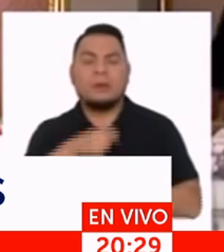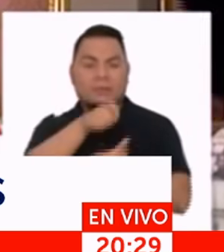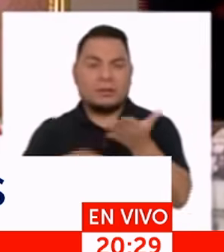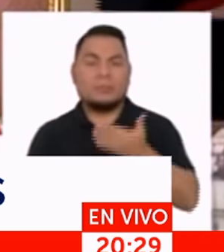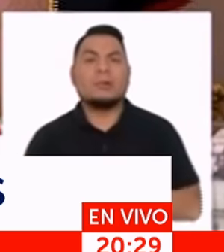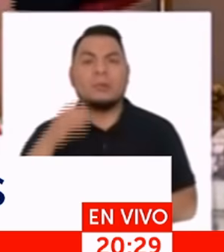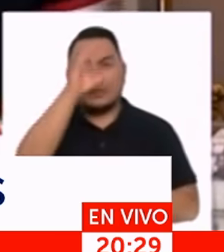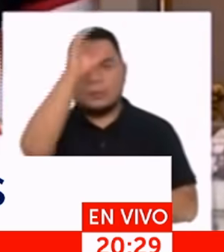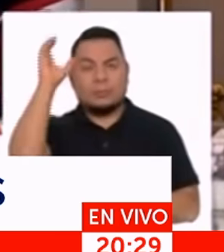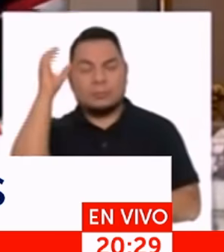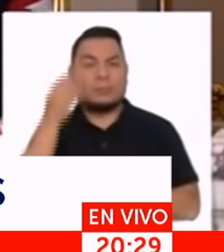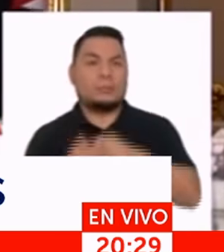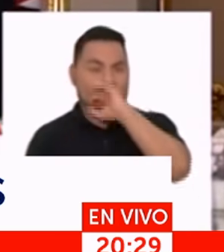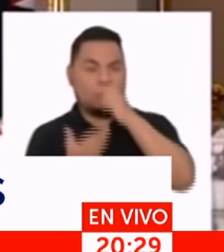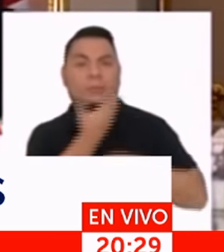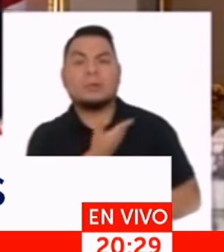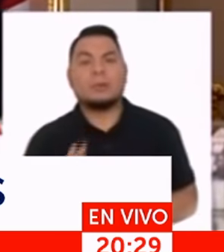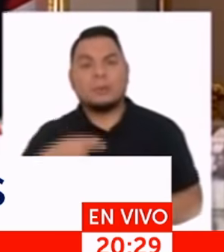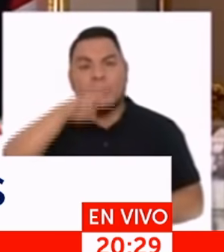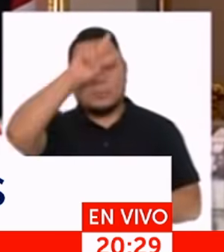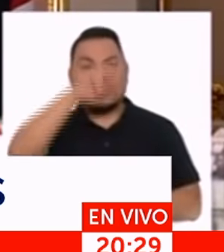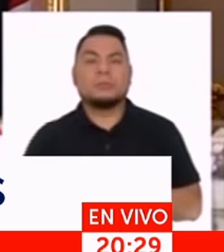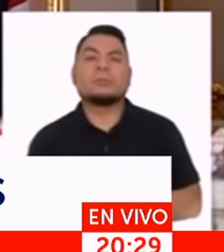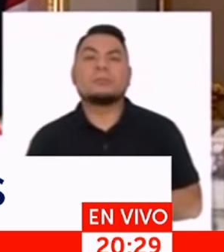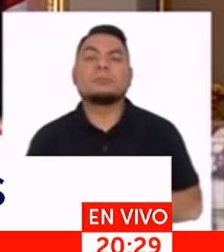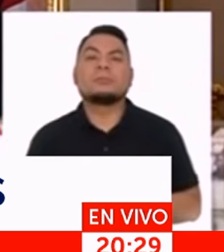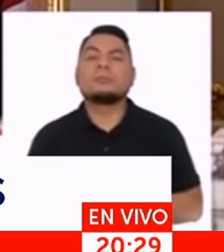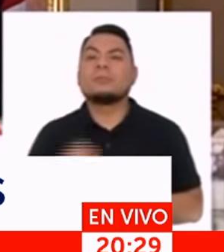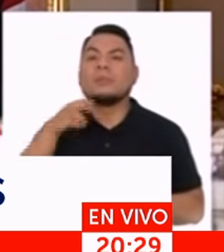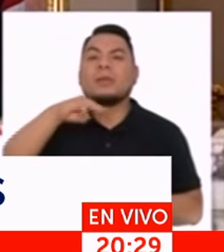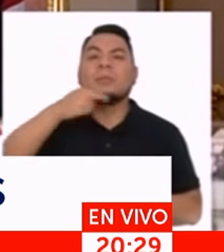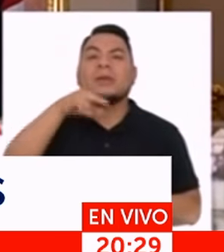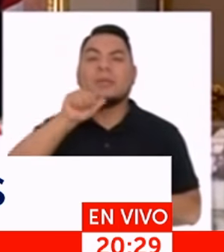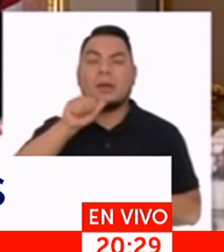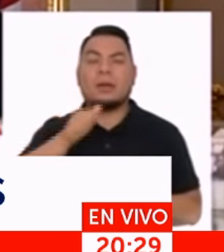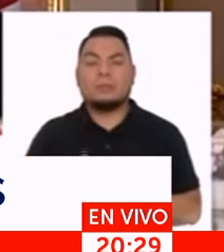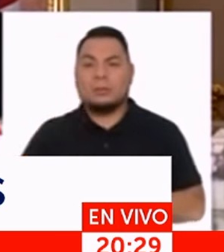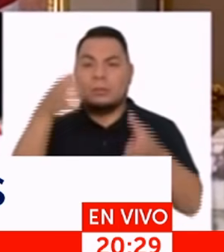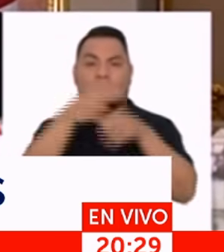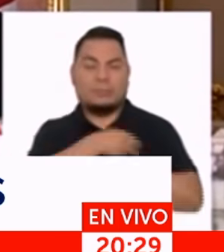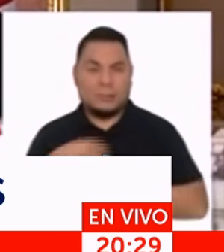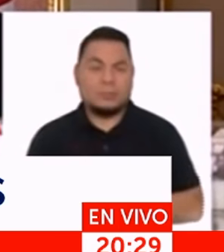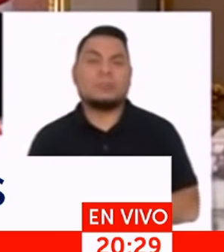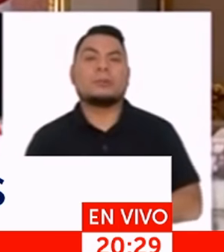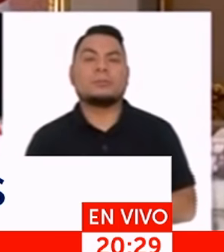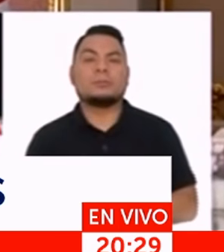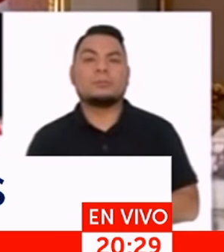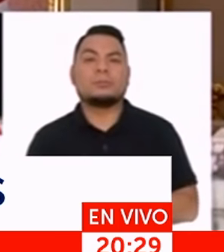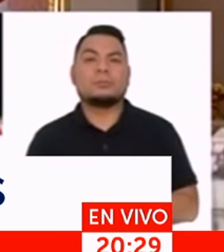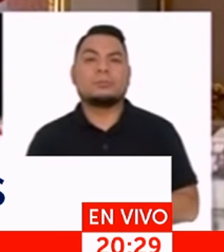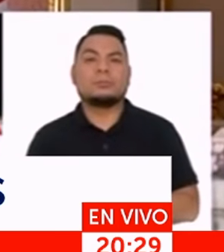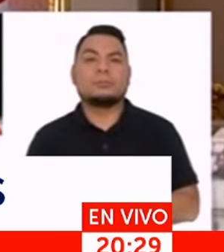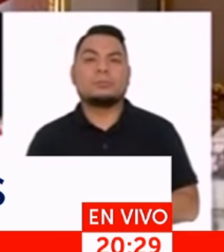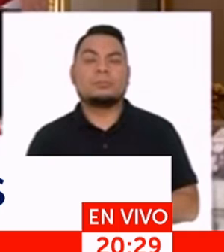Firma José Pedro Castillo Terrones, presidente de la República. Mirta Esther Vázquez Chuquilín, presidenta del Consejo de